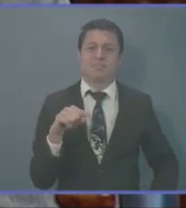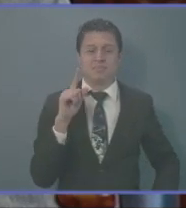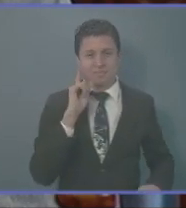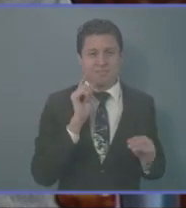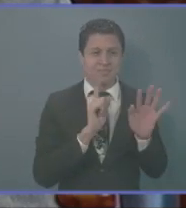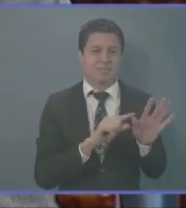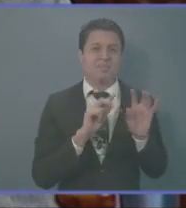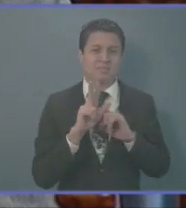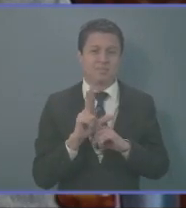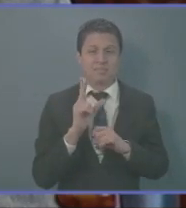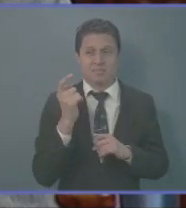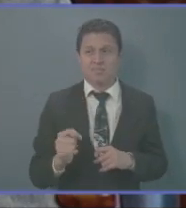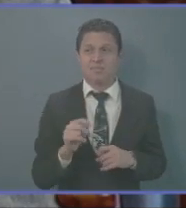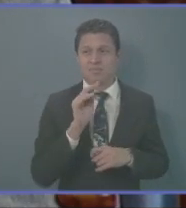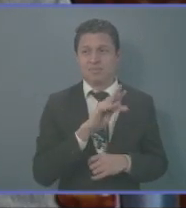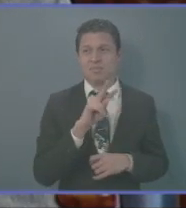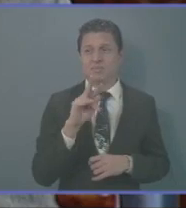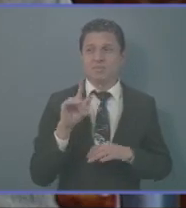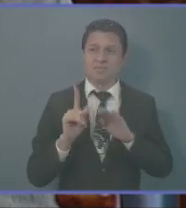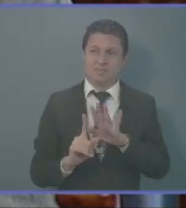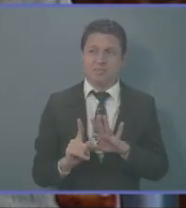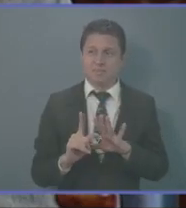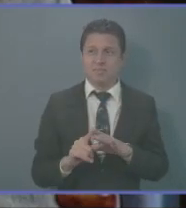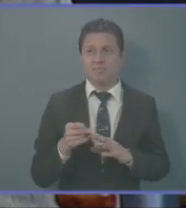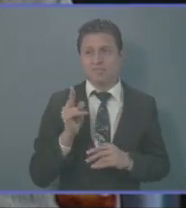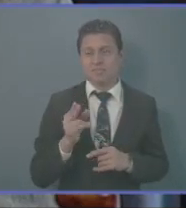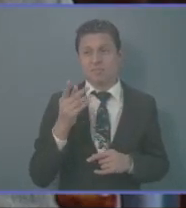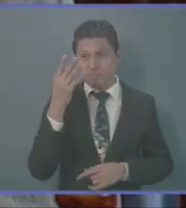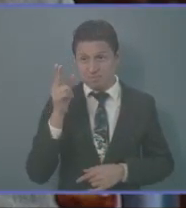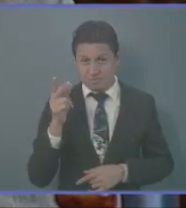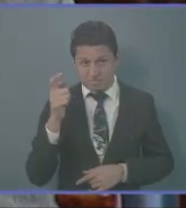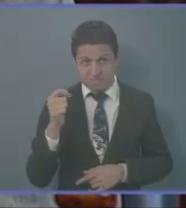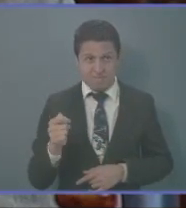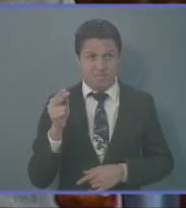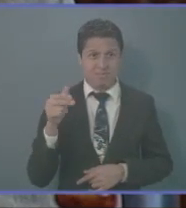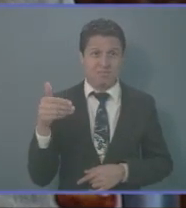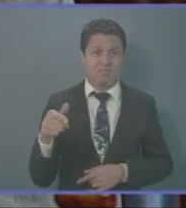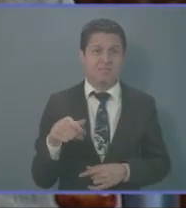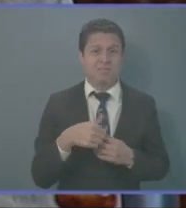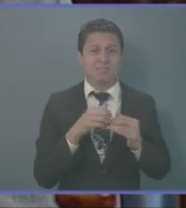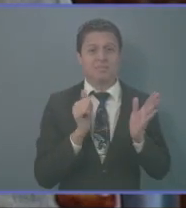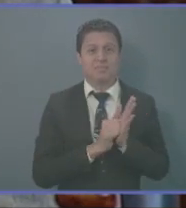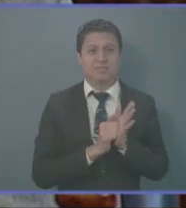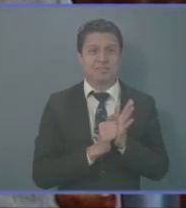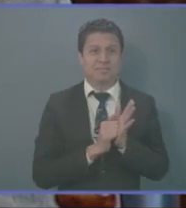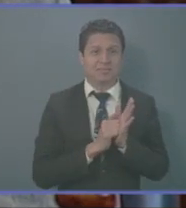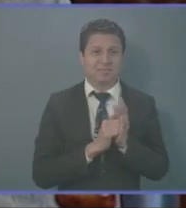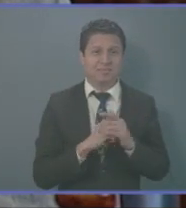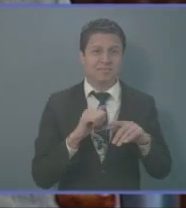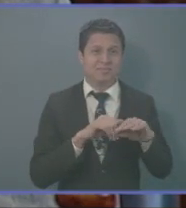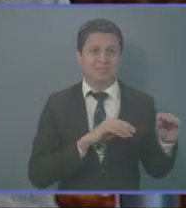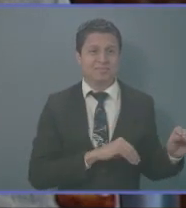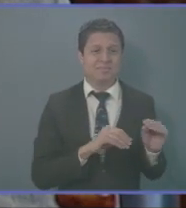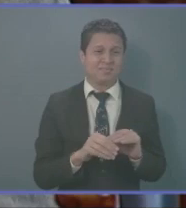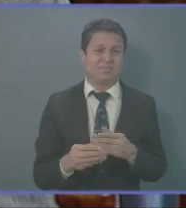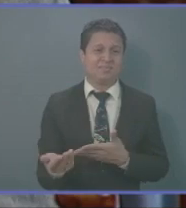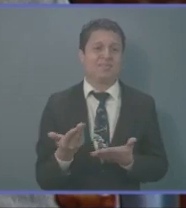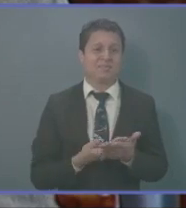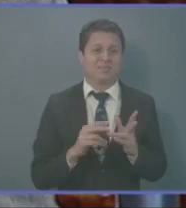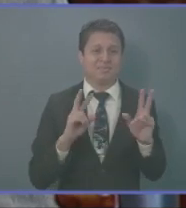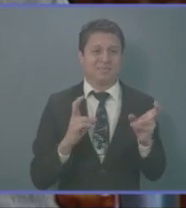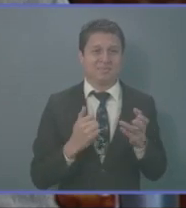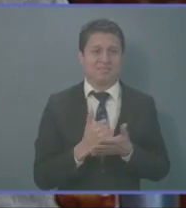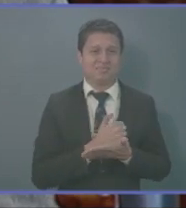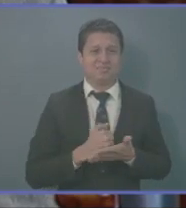63, tomo 426 de la misma fecha, esta Asamblea autorizó al órgano ejecutivo en el ramo de